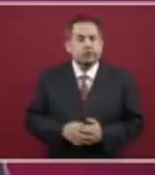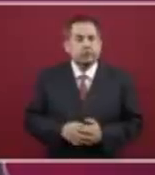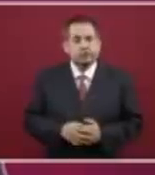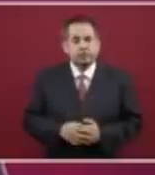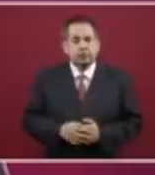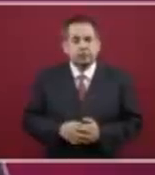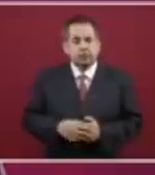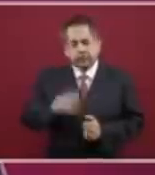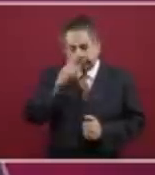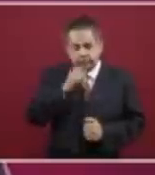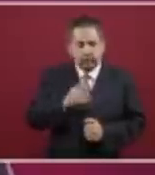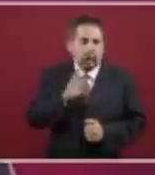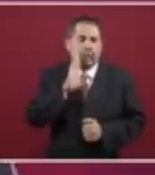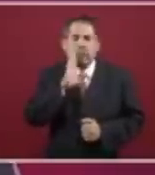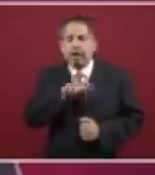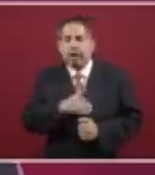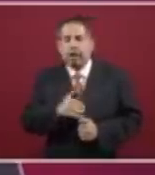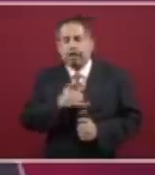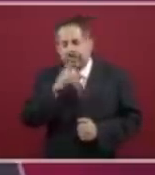ineficiencia.